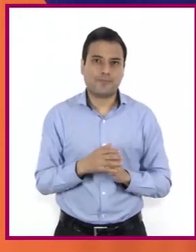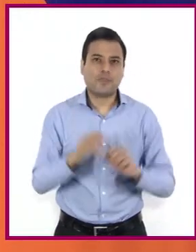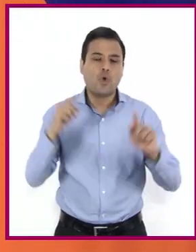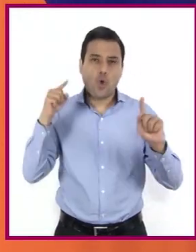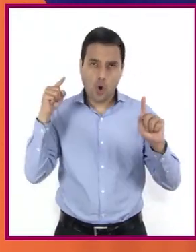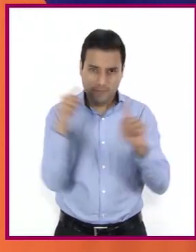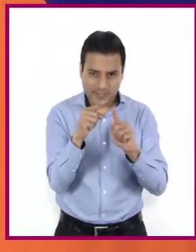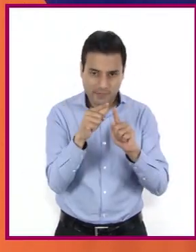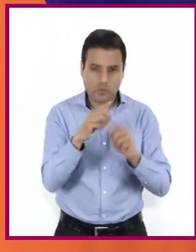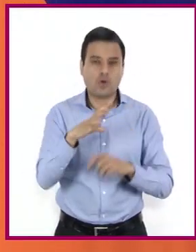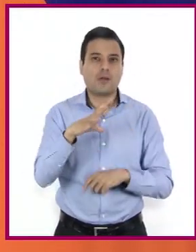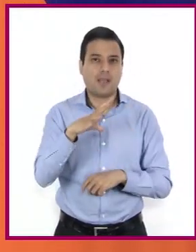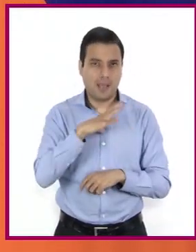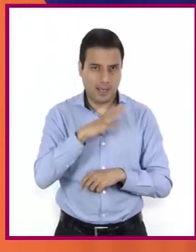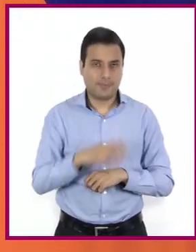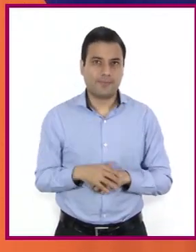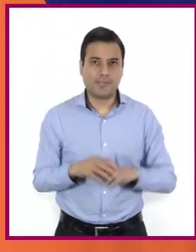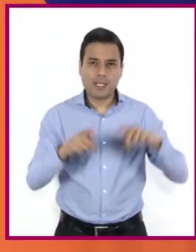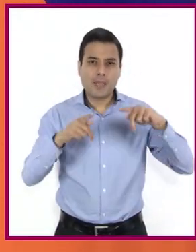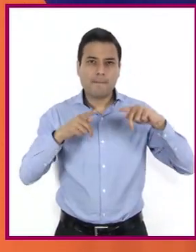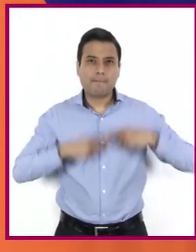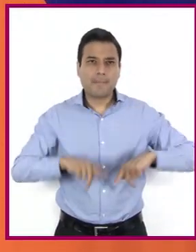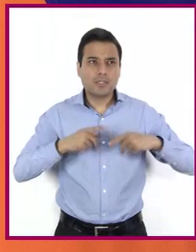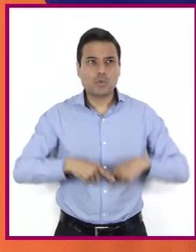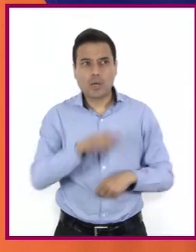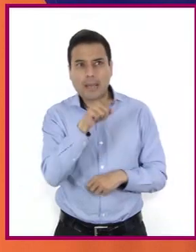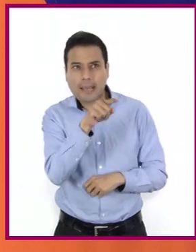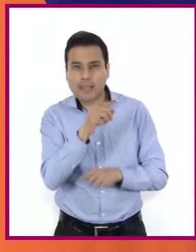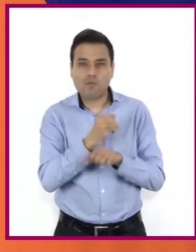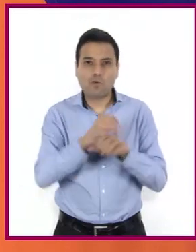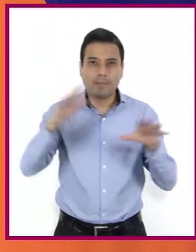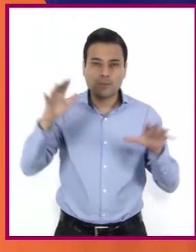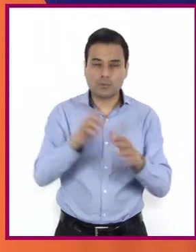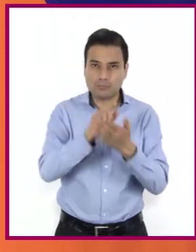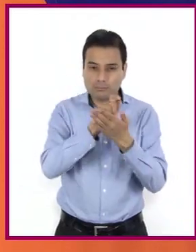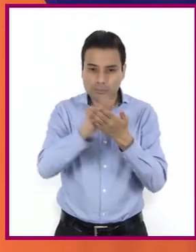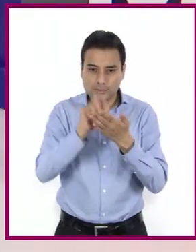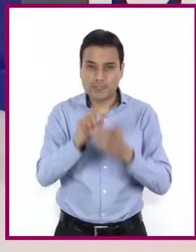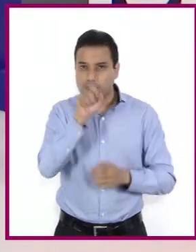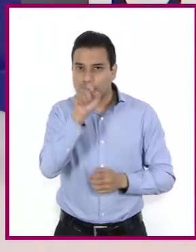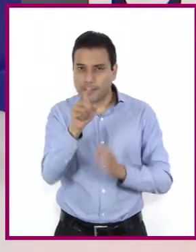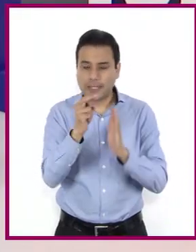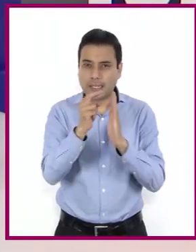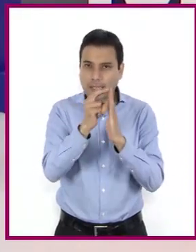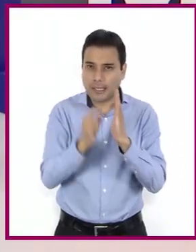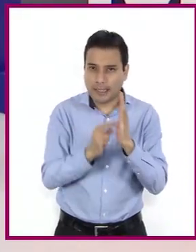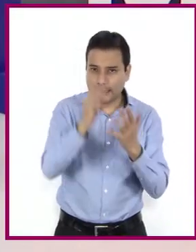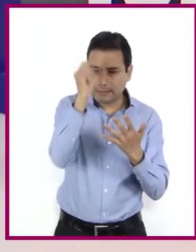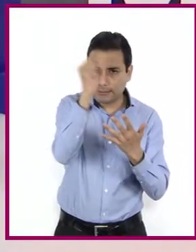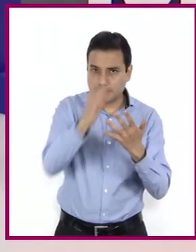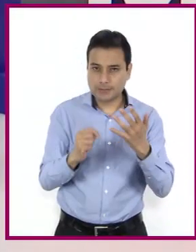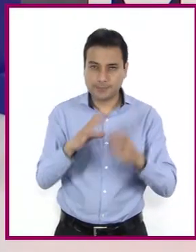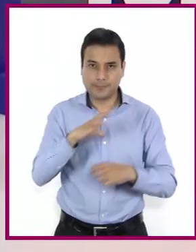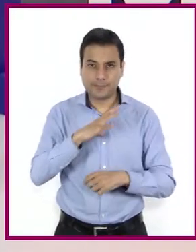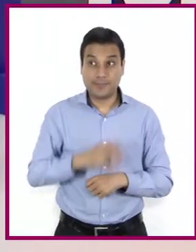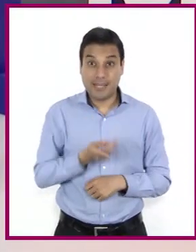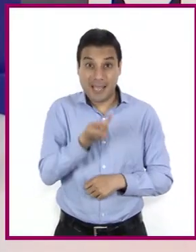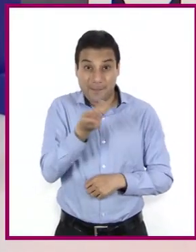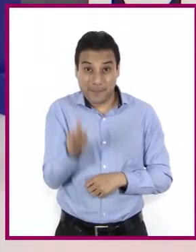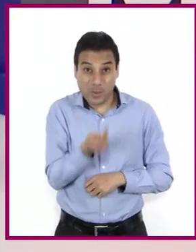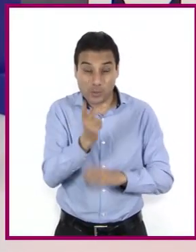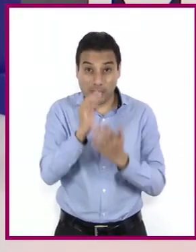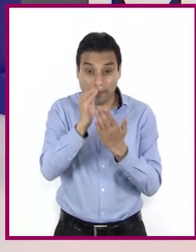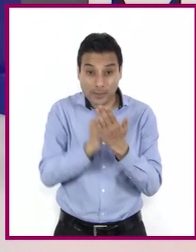finalidad, los datos de quien contesta y las instrucciones. También Debo señalar que esta encuesta es